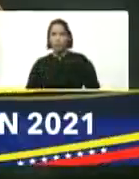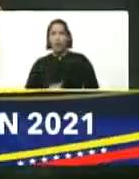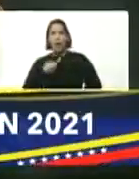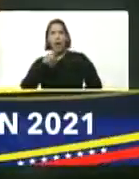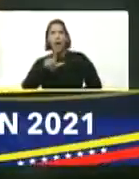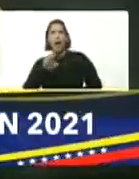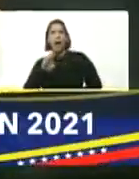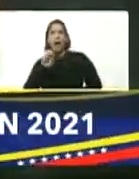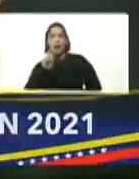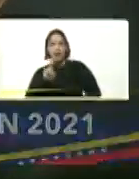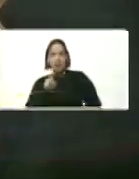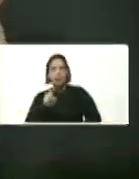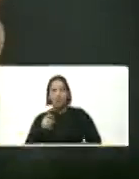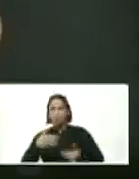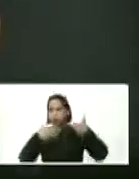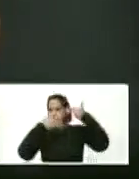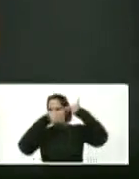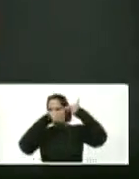Cabo Verde.